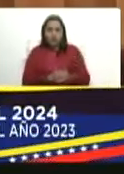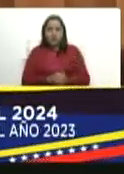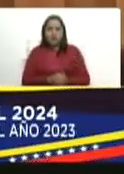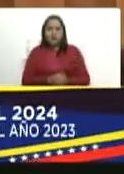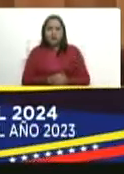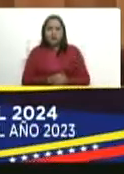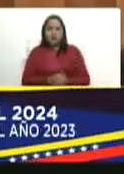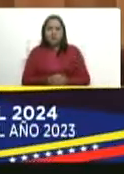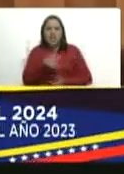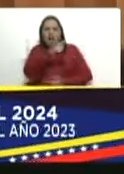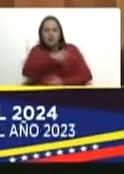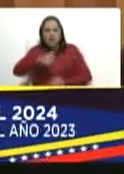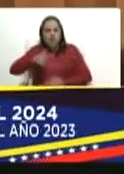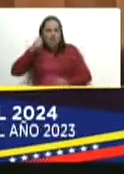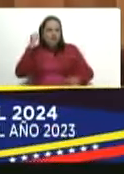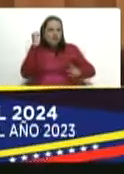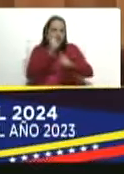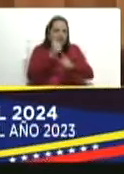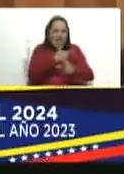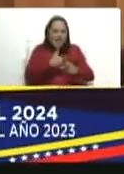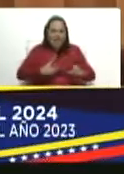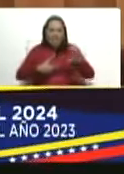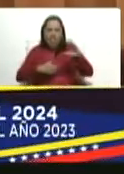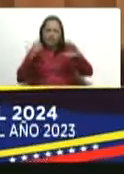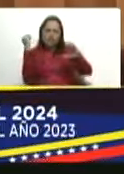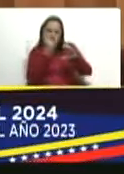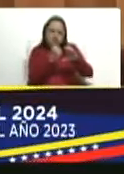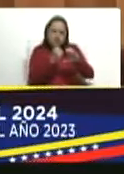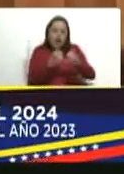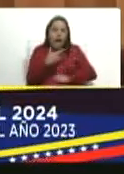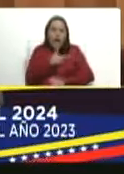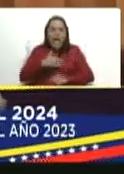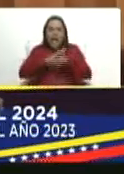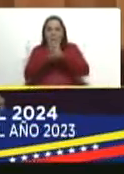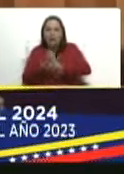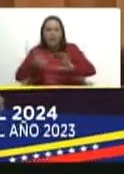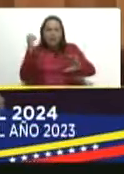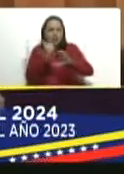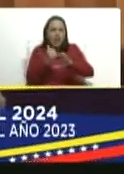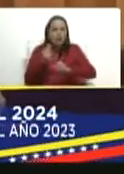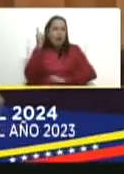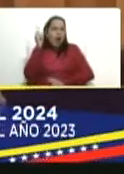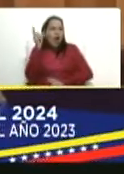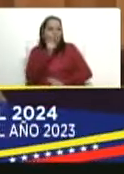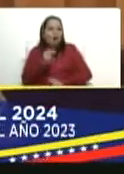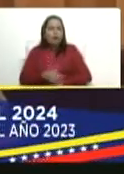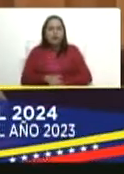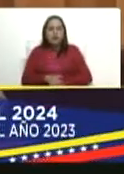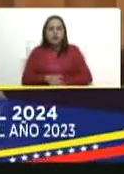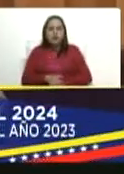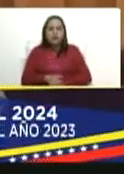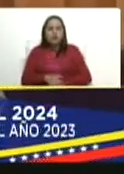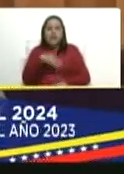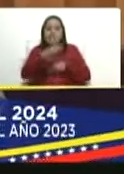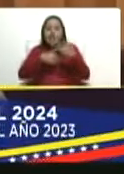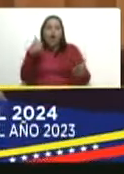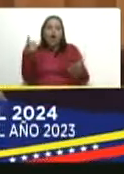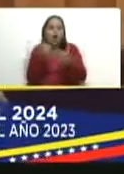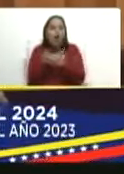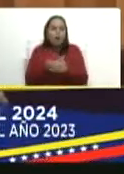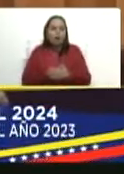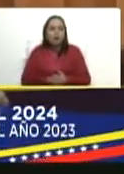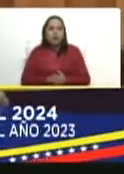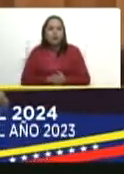de los puñaleros, de las puñaleras, de las asesinas, de las criminales y de los criminales, de los golpistas.